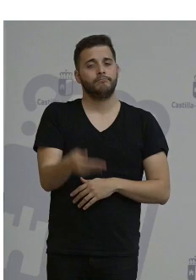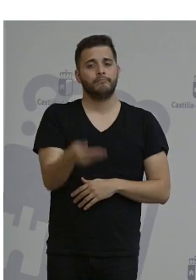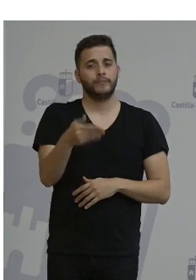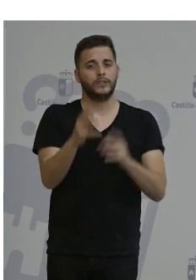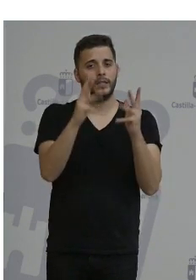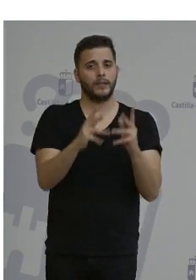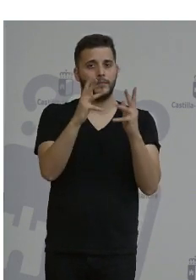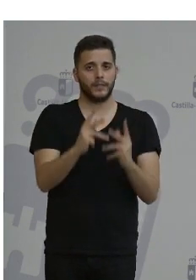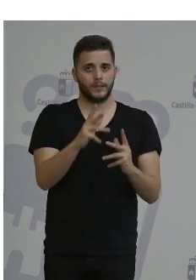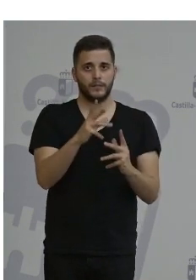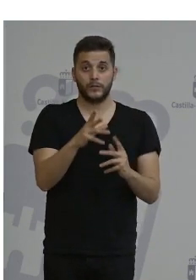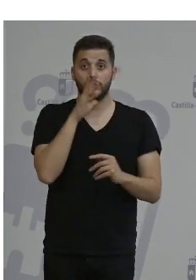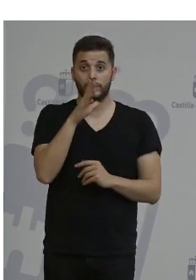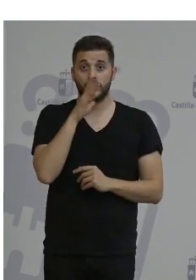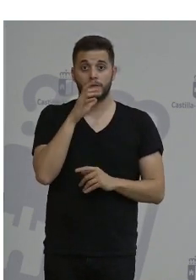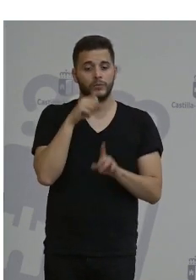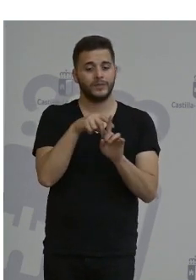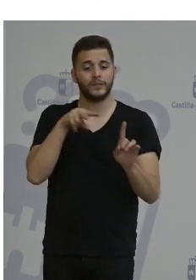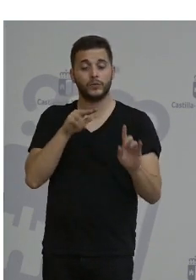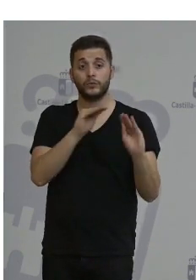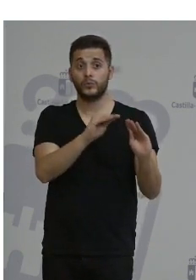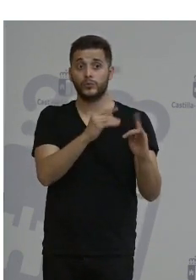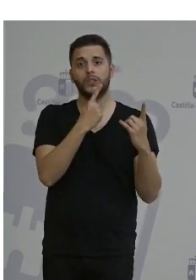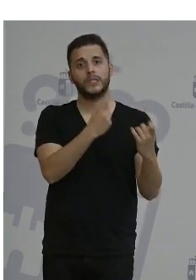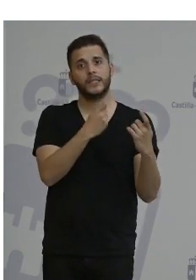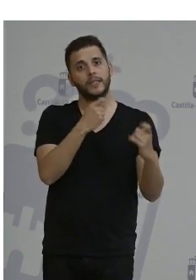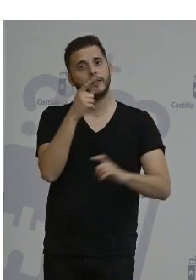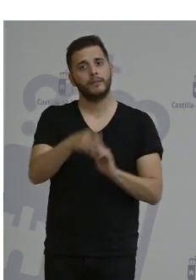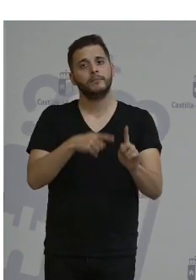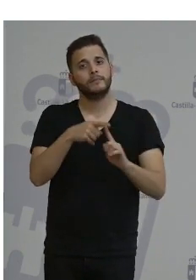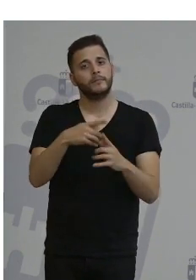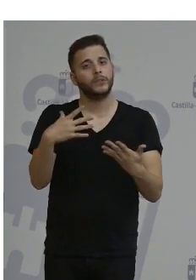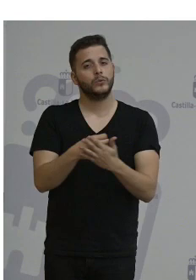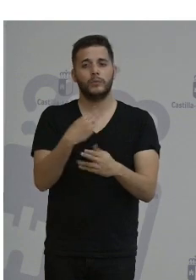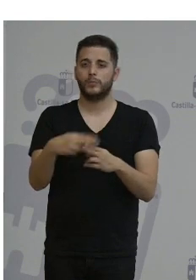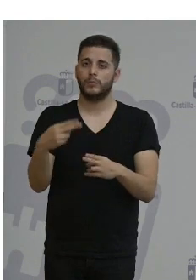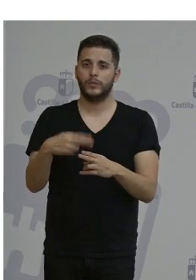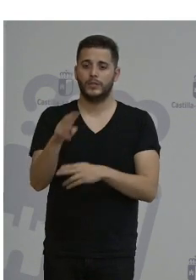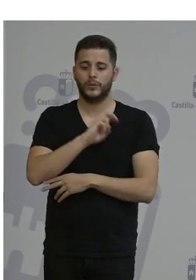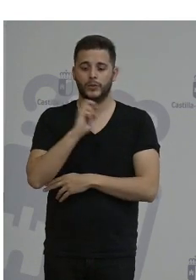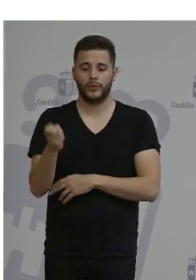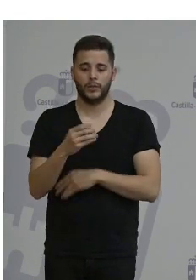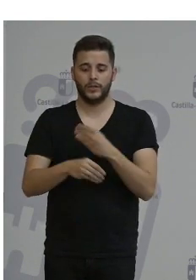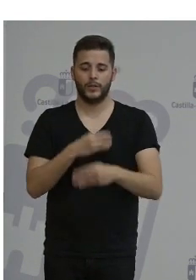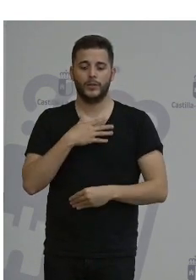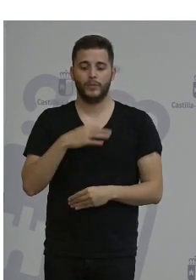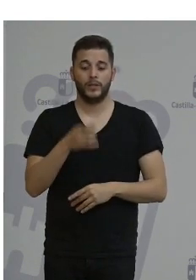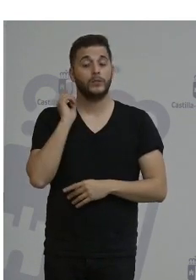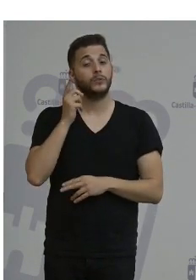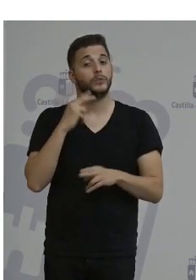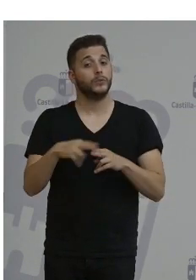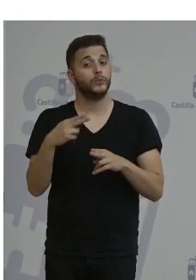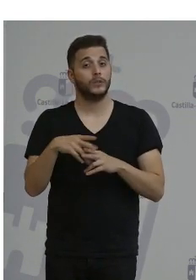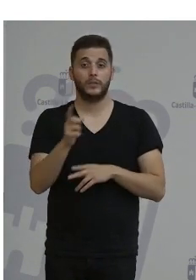Administración porque necesitan su punto de vista para poder llevar a cabo todo tipo de políticas, no solo sociales, sino de toda